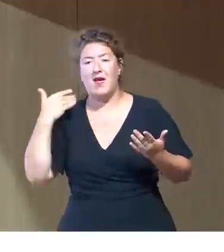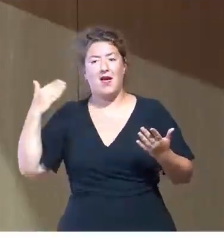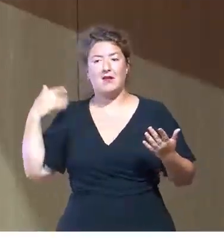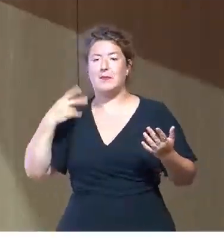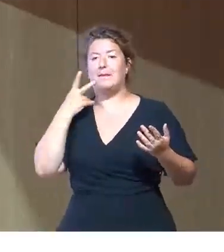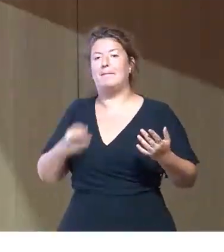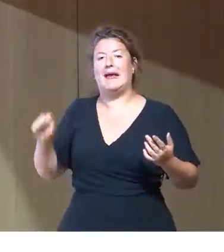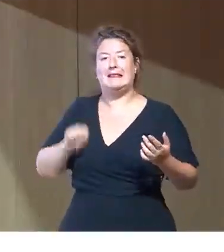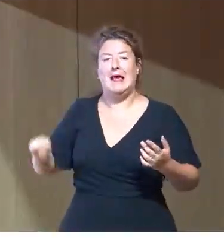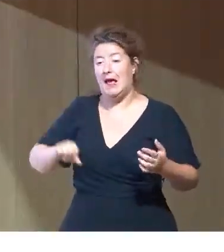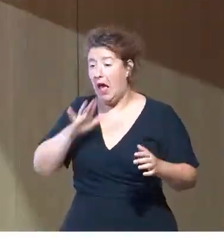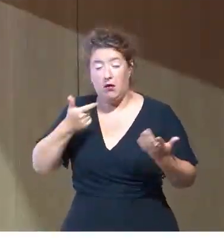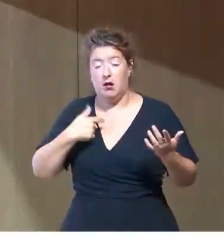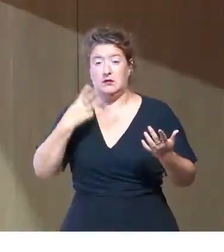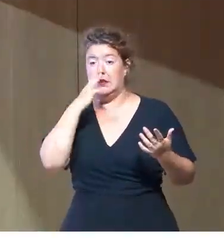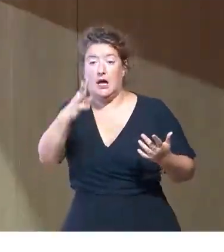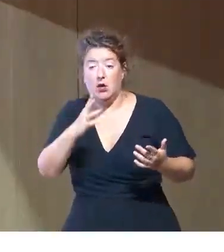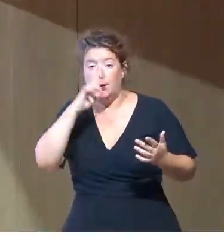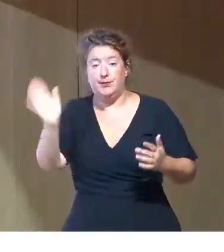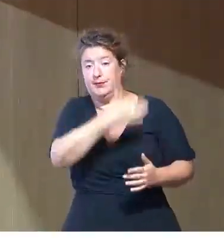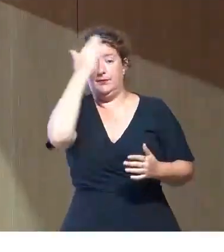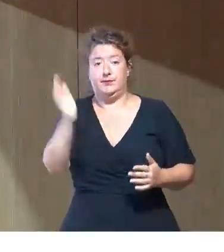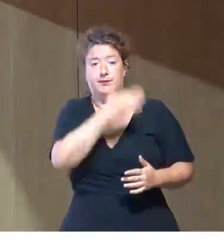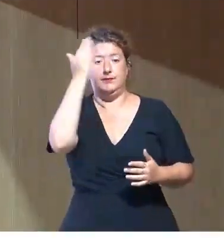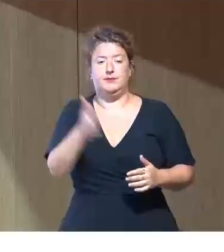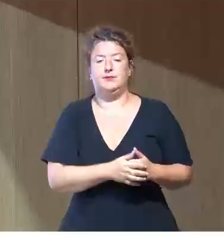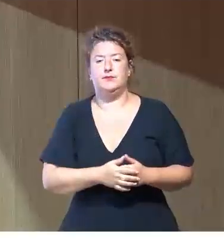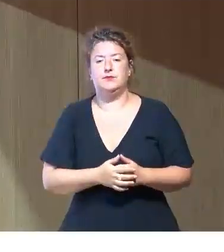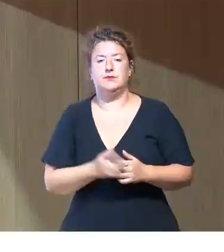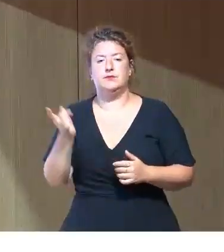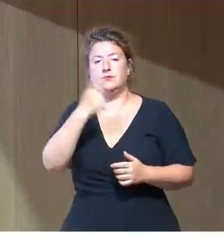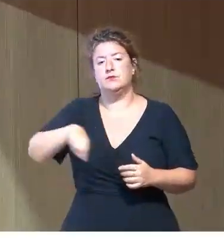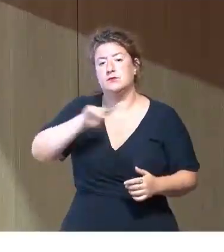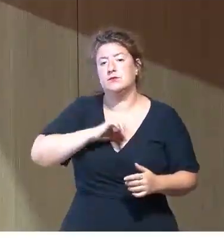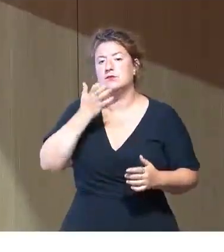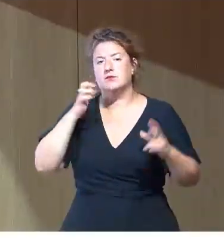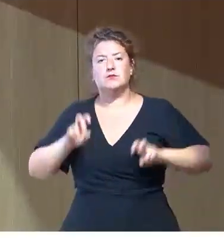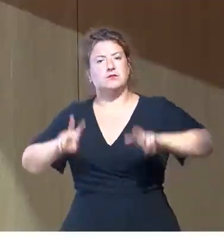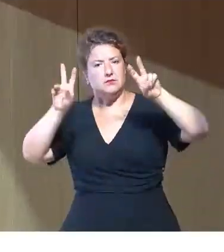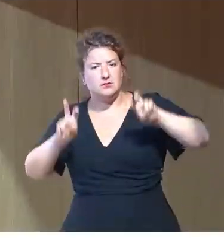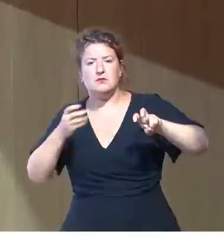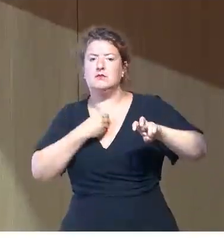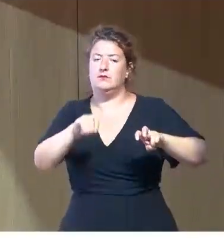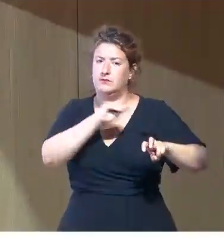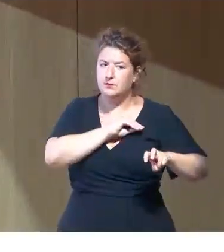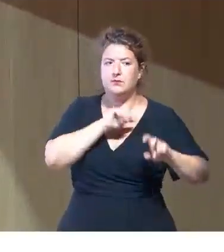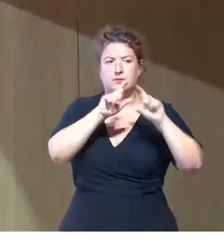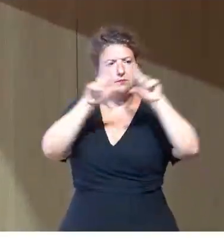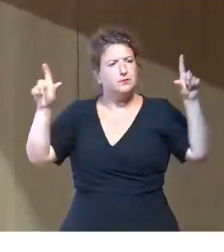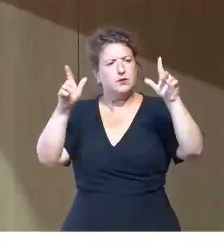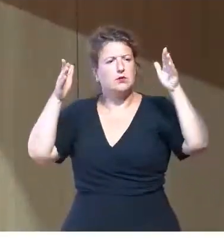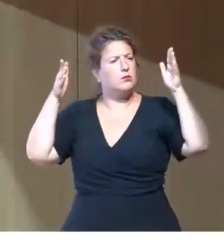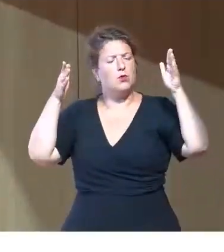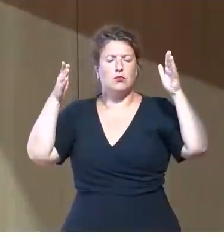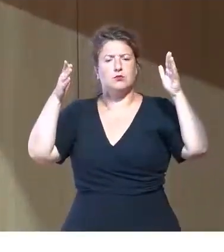eran casi 20 años y ahora como dos o tres años o sea estamos viendo que la hare skill es un tema que a veces en España las empresas se centran mucho